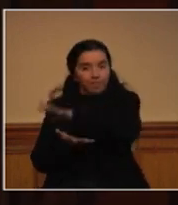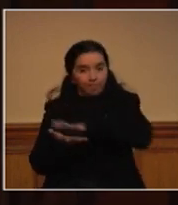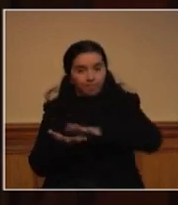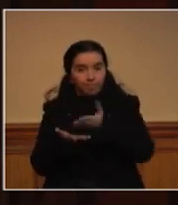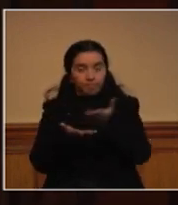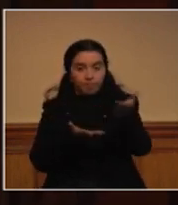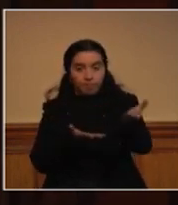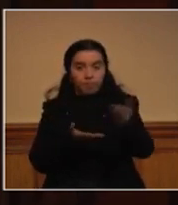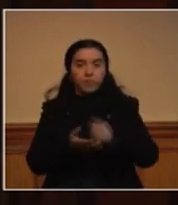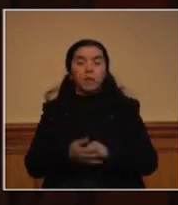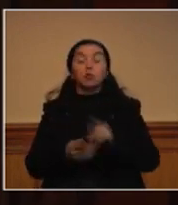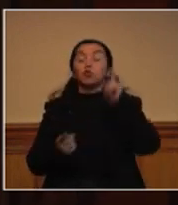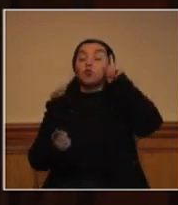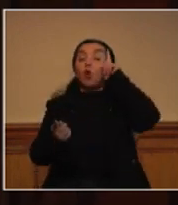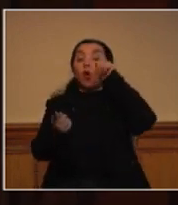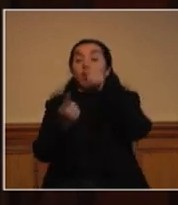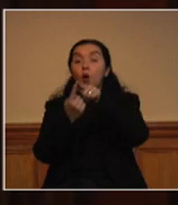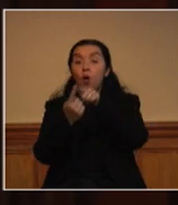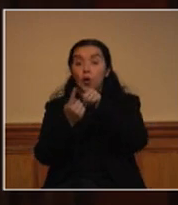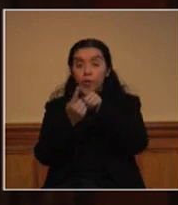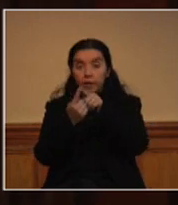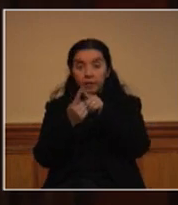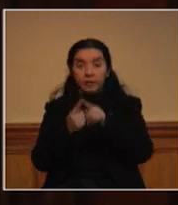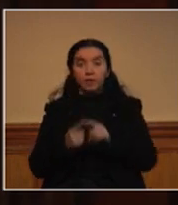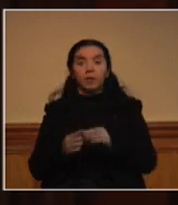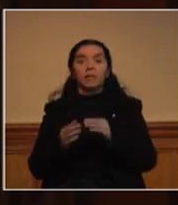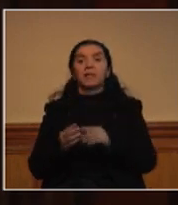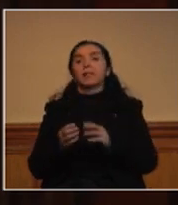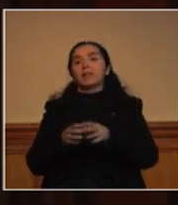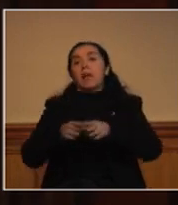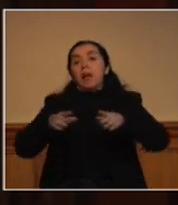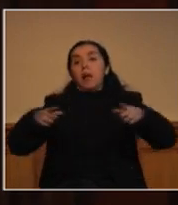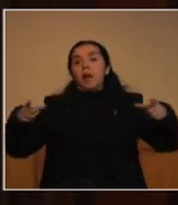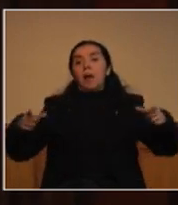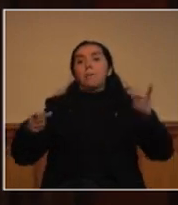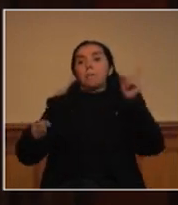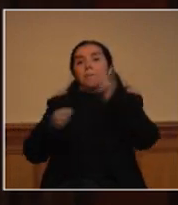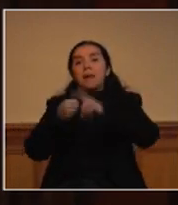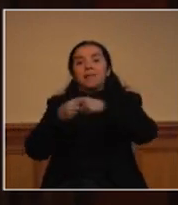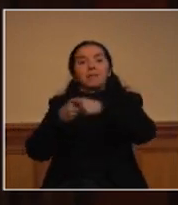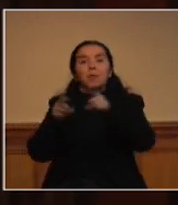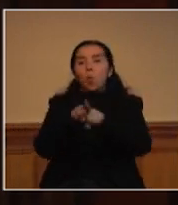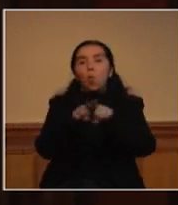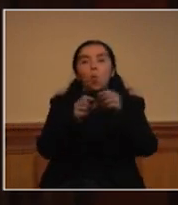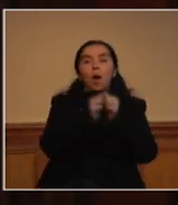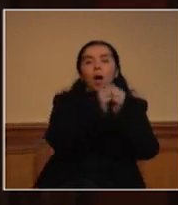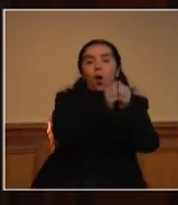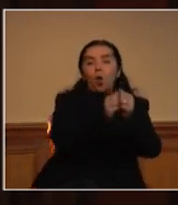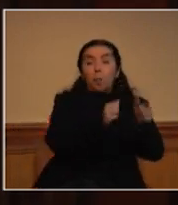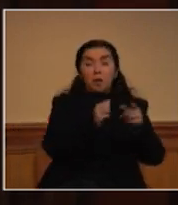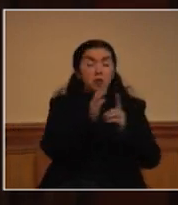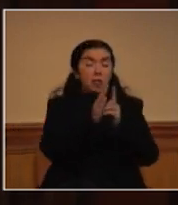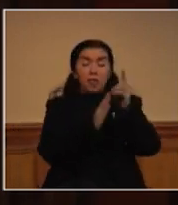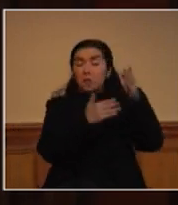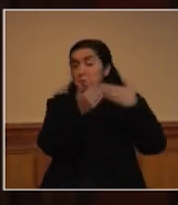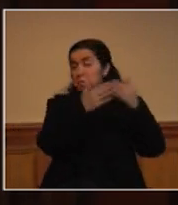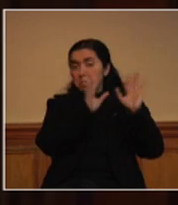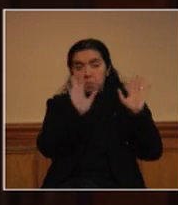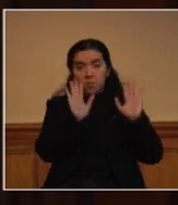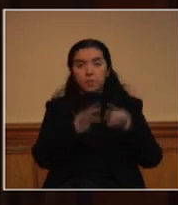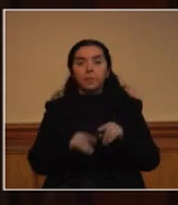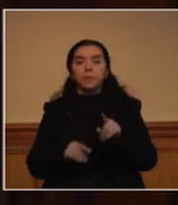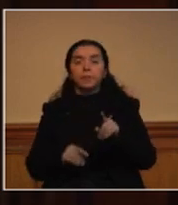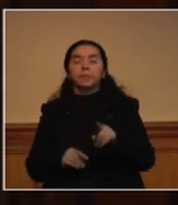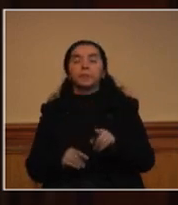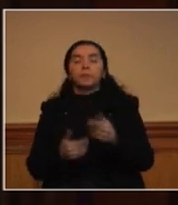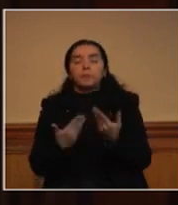Nuestro objetivo será que puedan incrementar la participación igual que el resto de sus compañeros de desarrollo típico. Y para